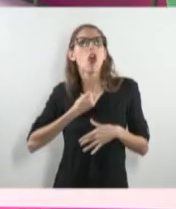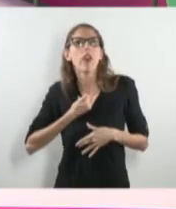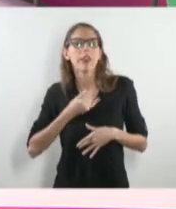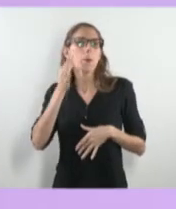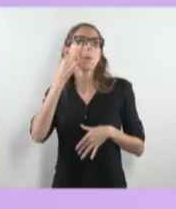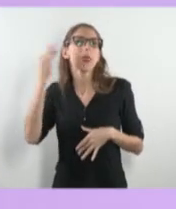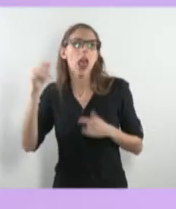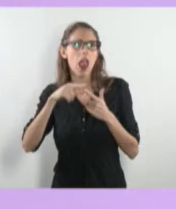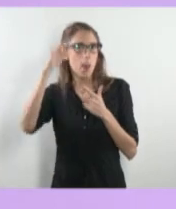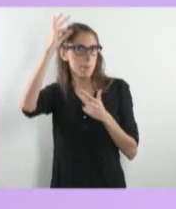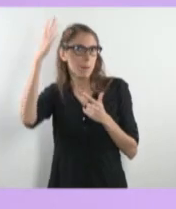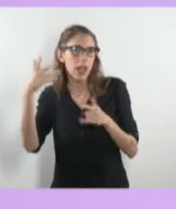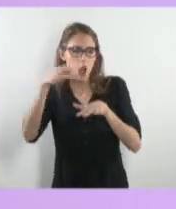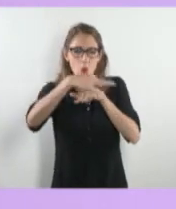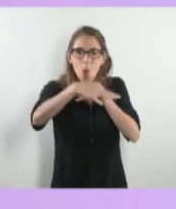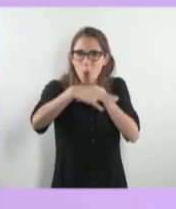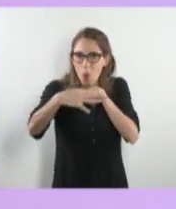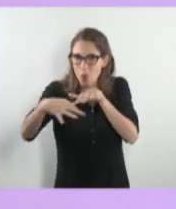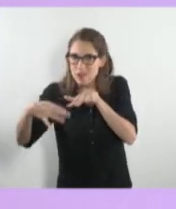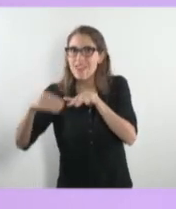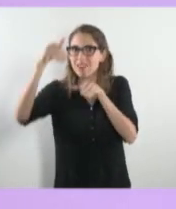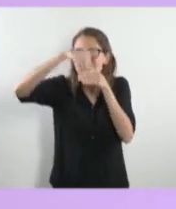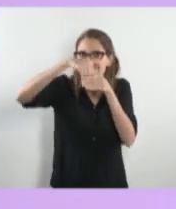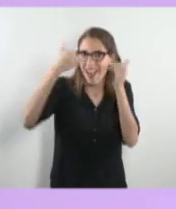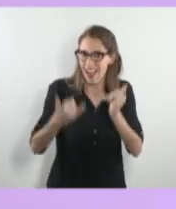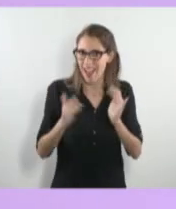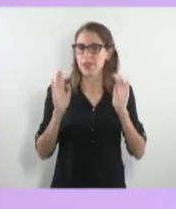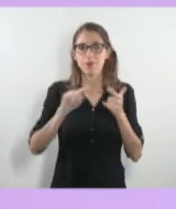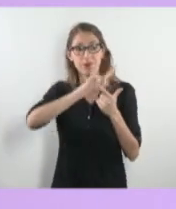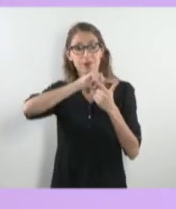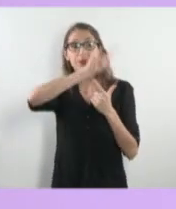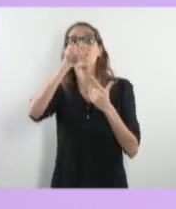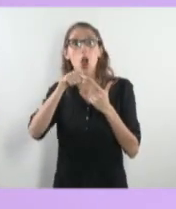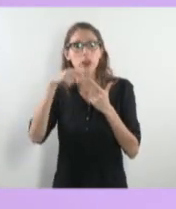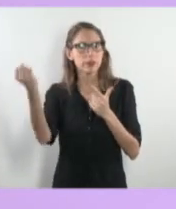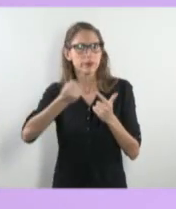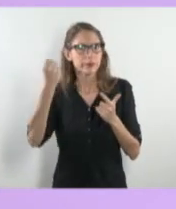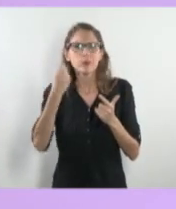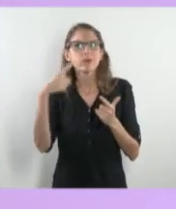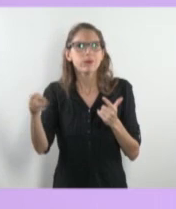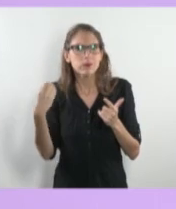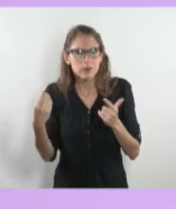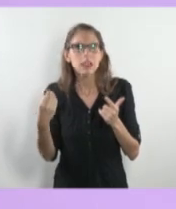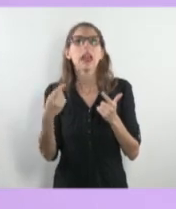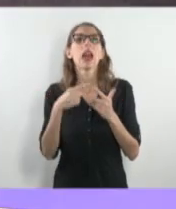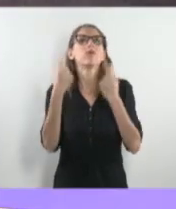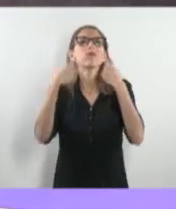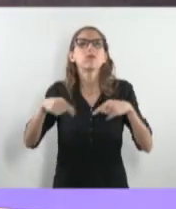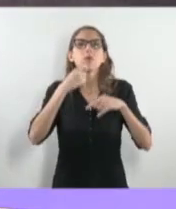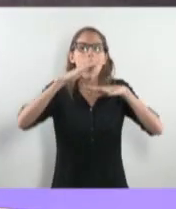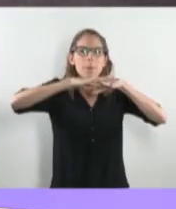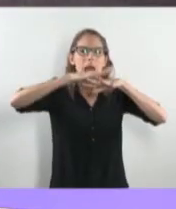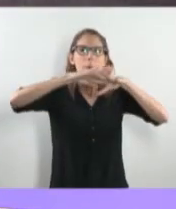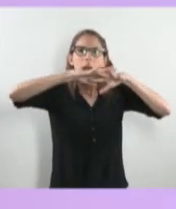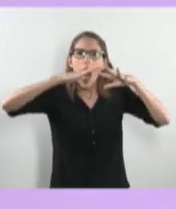pelo, de las uñas. Otras proteínas estructurales muy importantes son las que tienen que ver con las membranas plasmáticas de